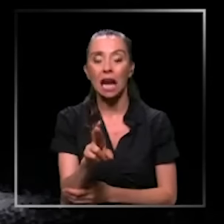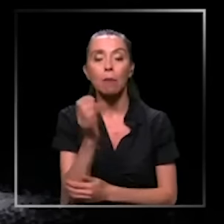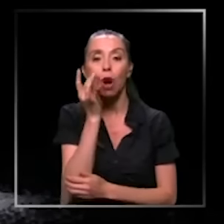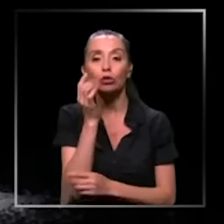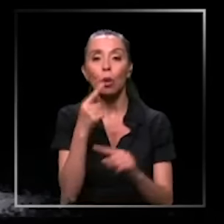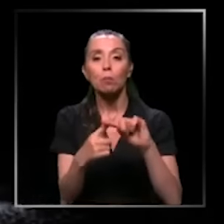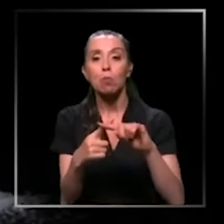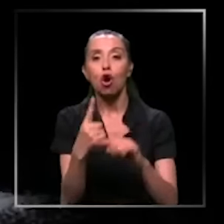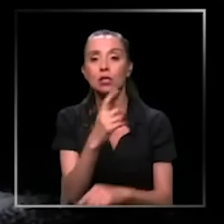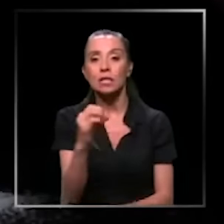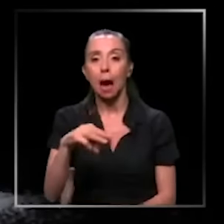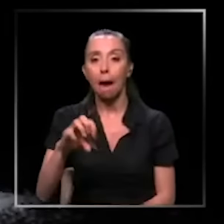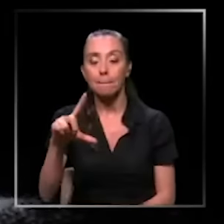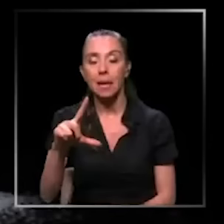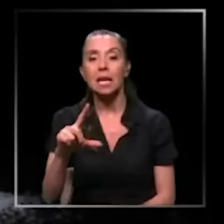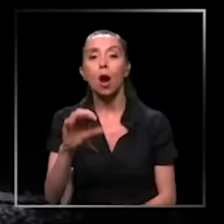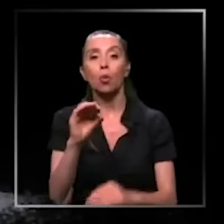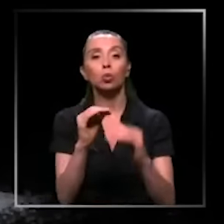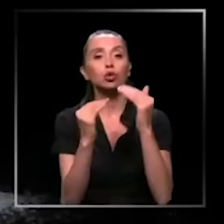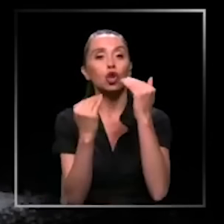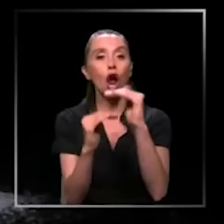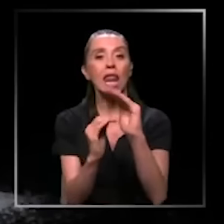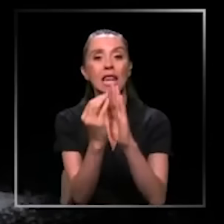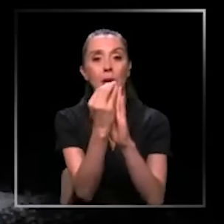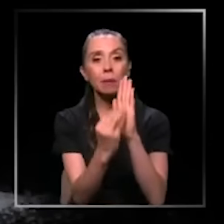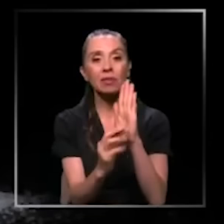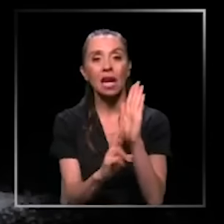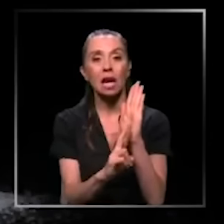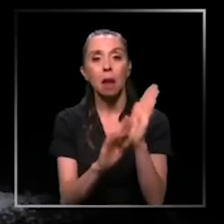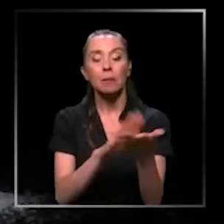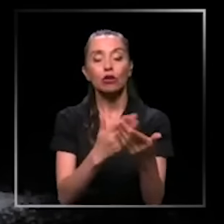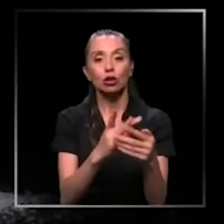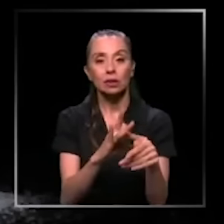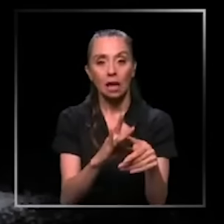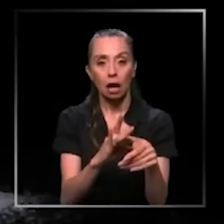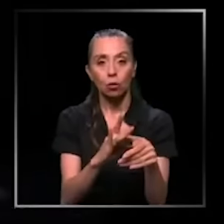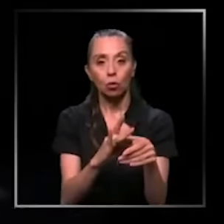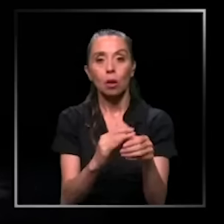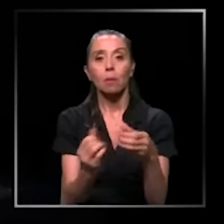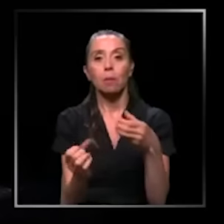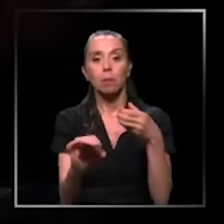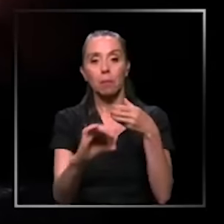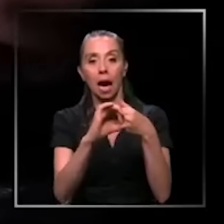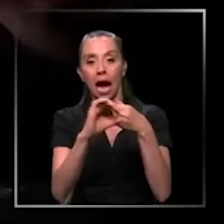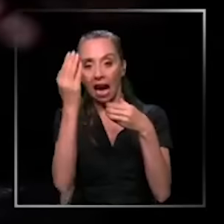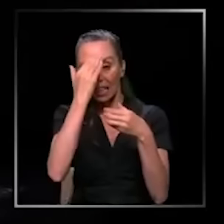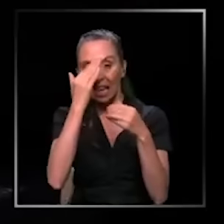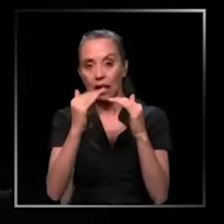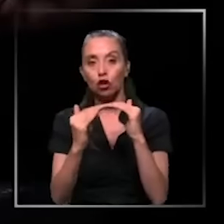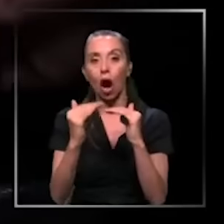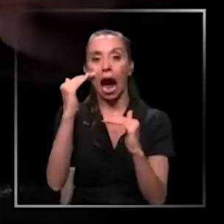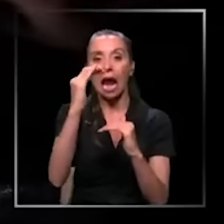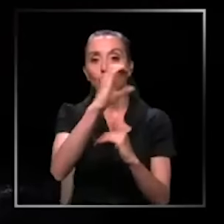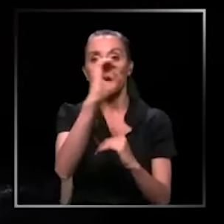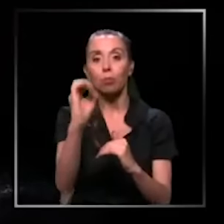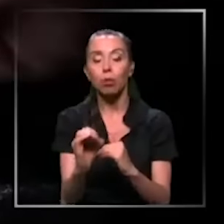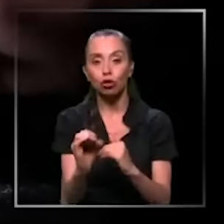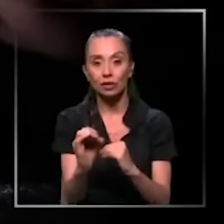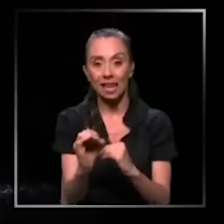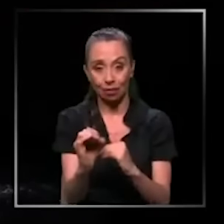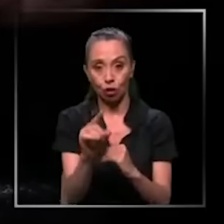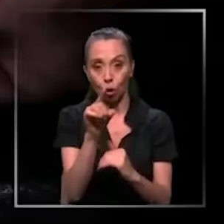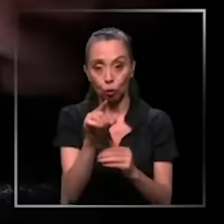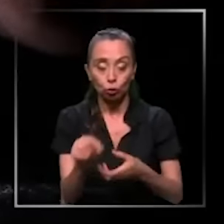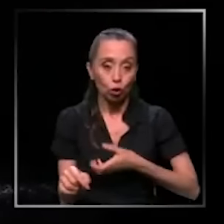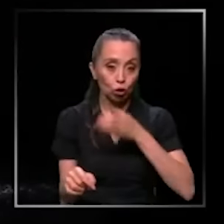100 ml, casi el límite que estipula el reglamento para incorporarle el sello negro alto en. Es decir, si usted